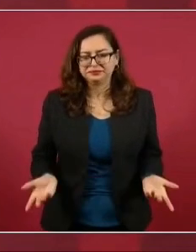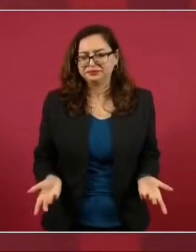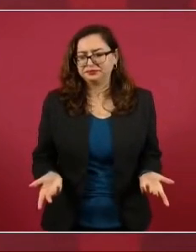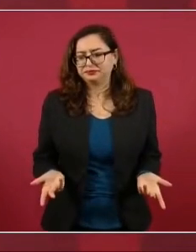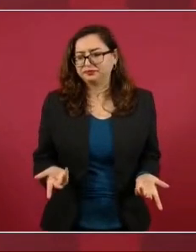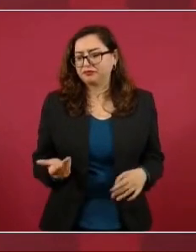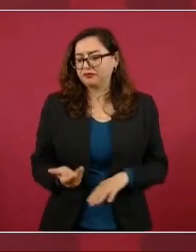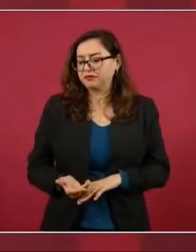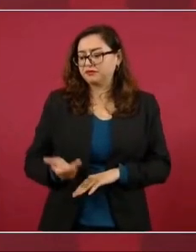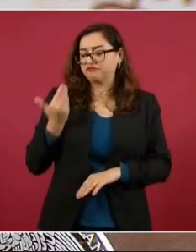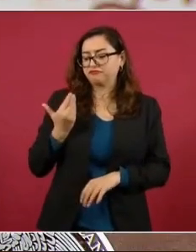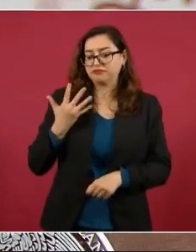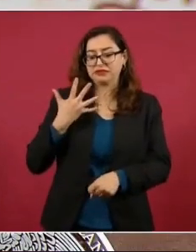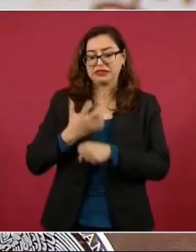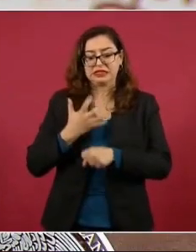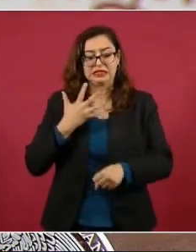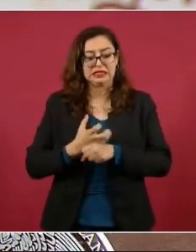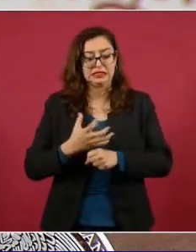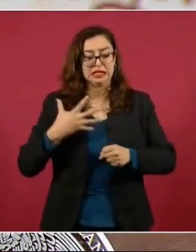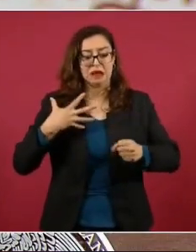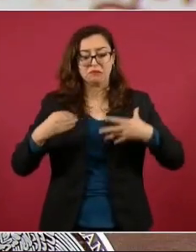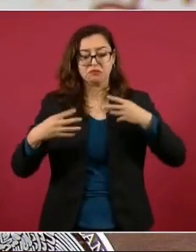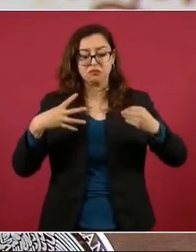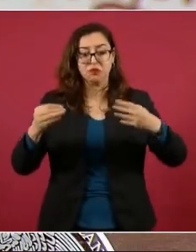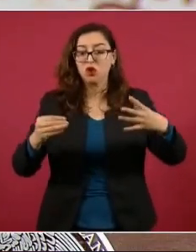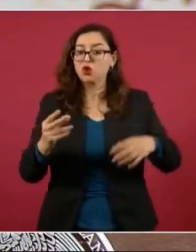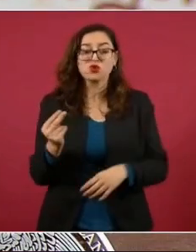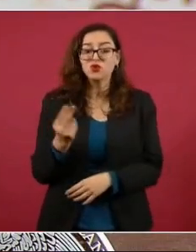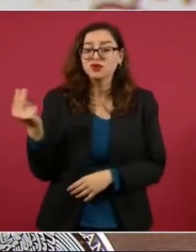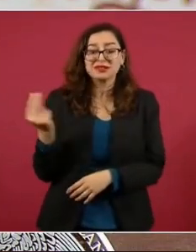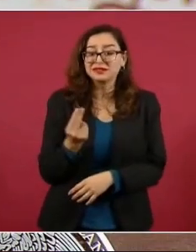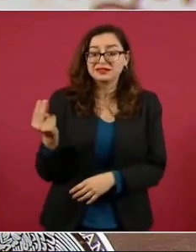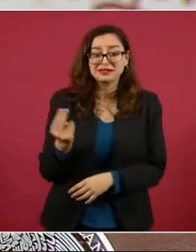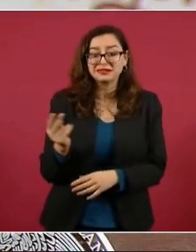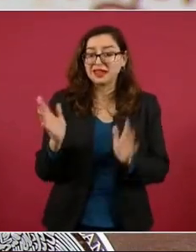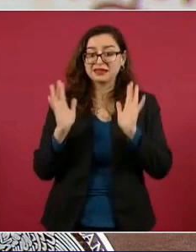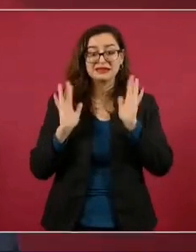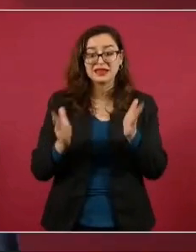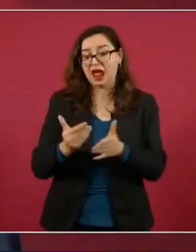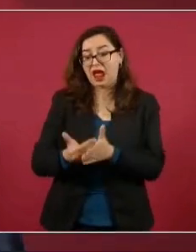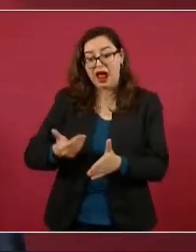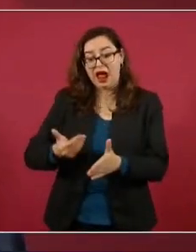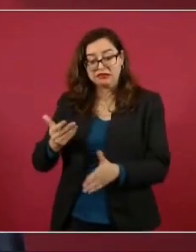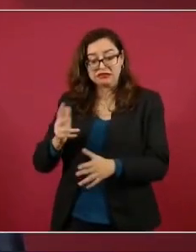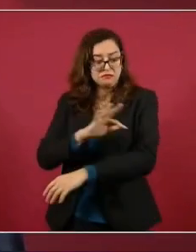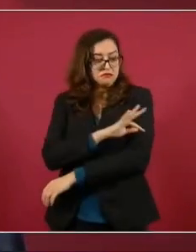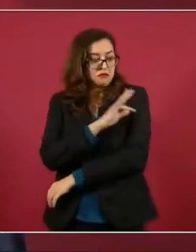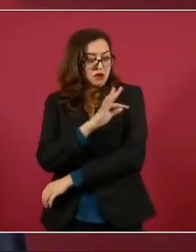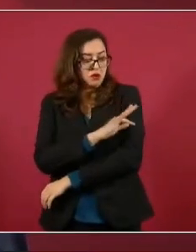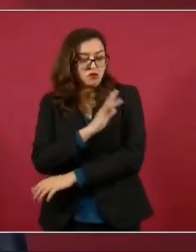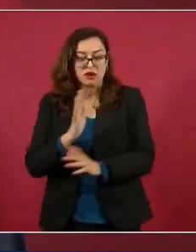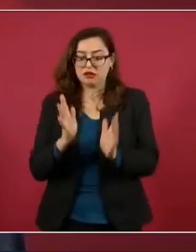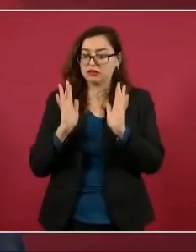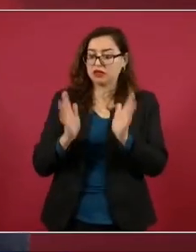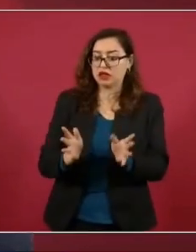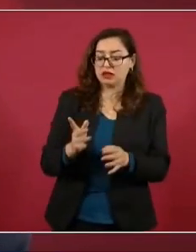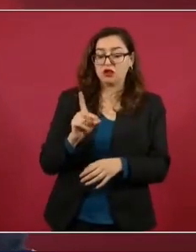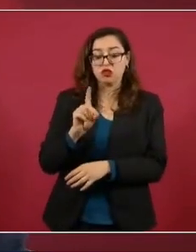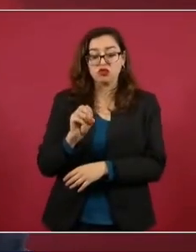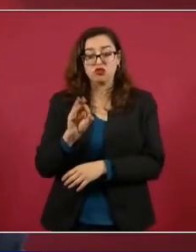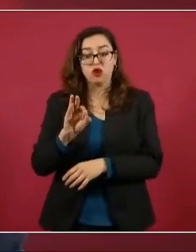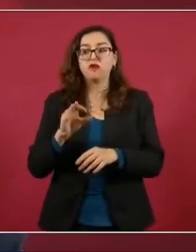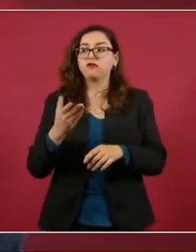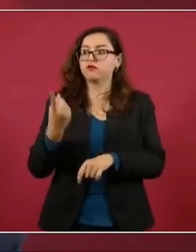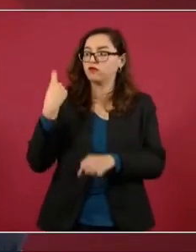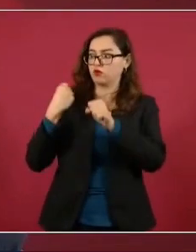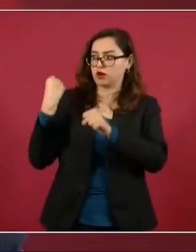eran y queríamos suspender la vigencia de esas actividades, que fueron decretadas en el Diario Oficial en julio